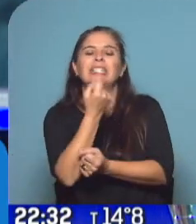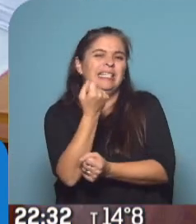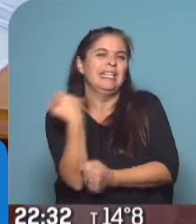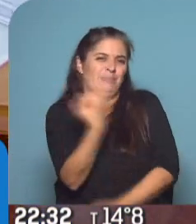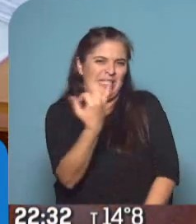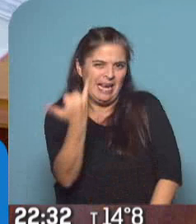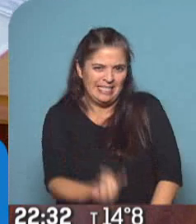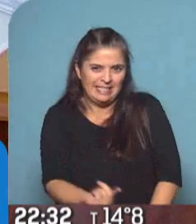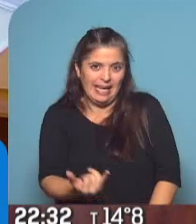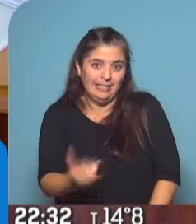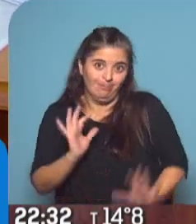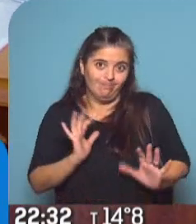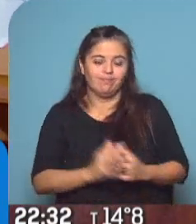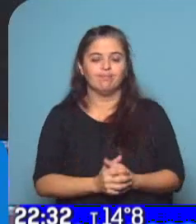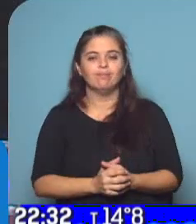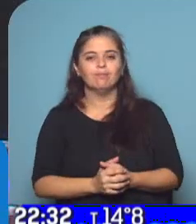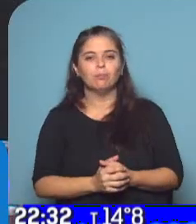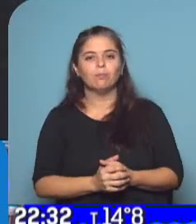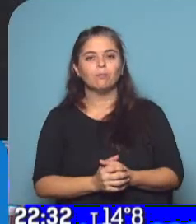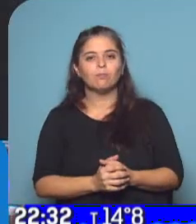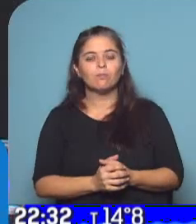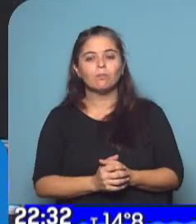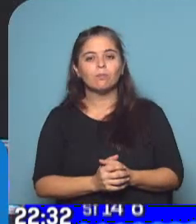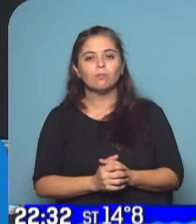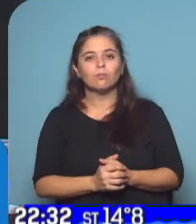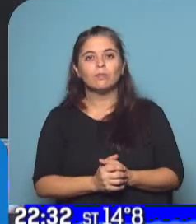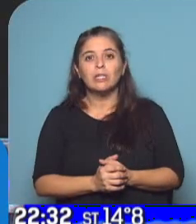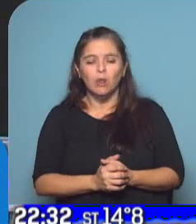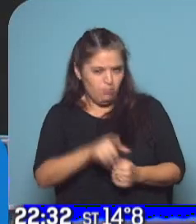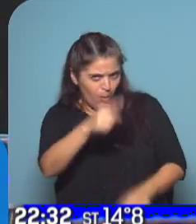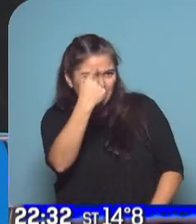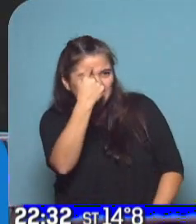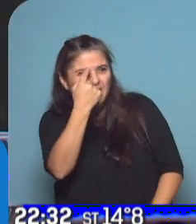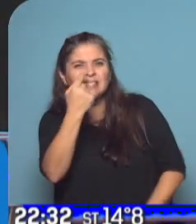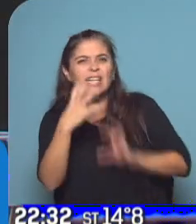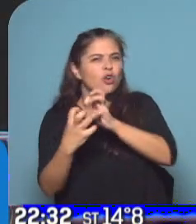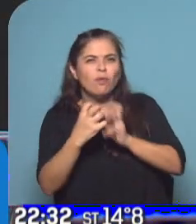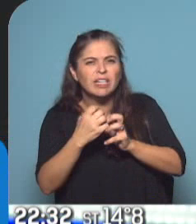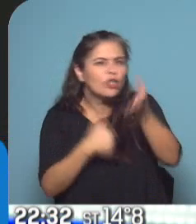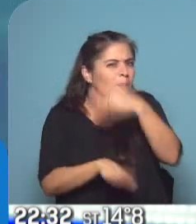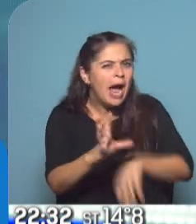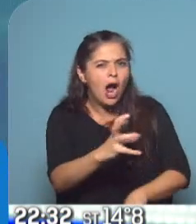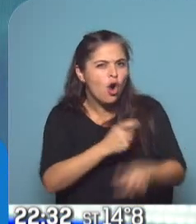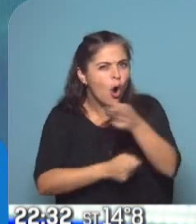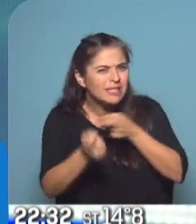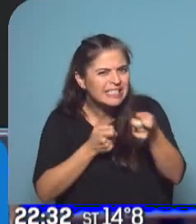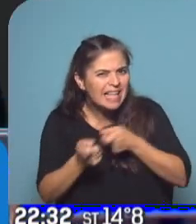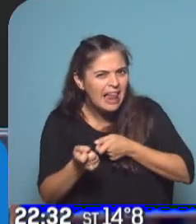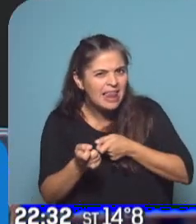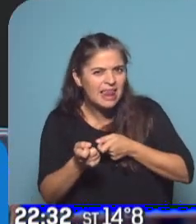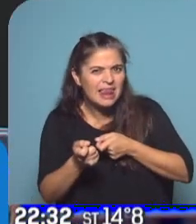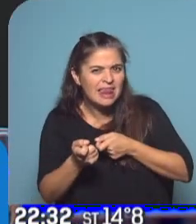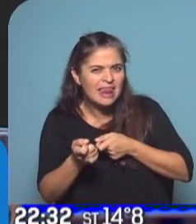en clave interna la coyuntura es más comercial es decir va va más que todo por favorecer